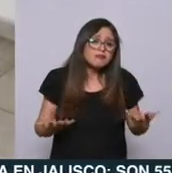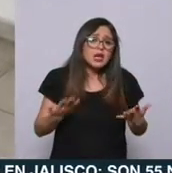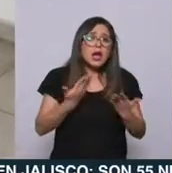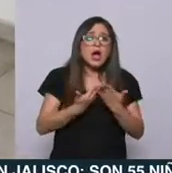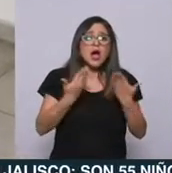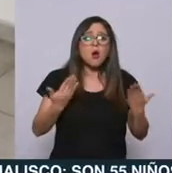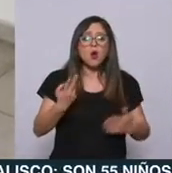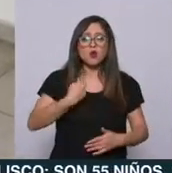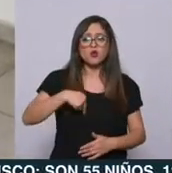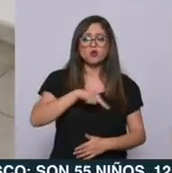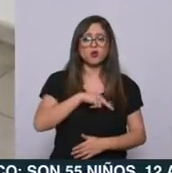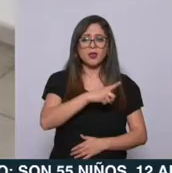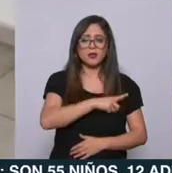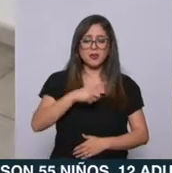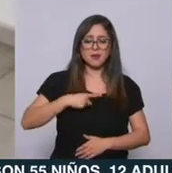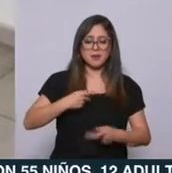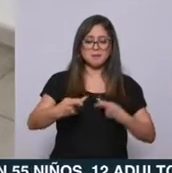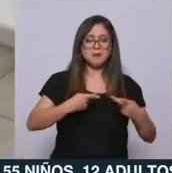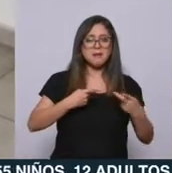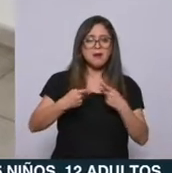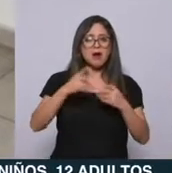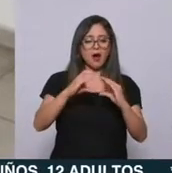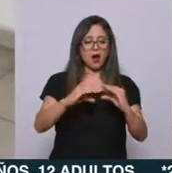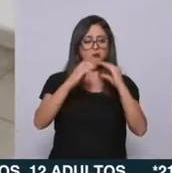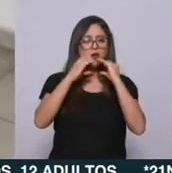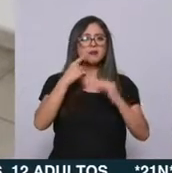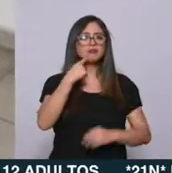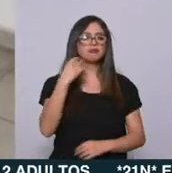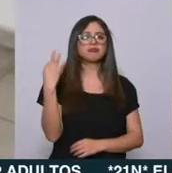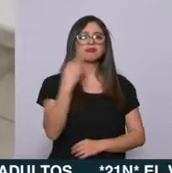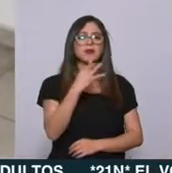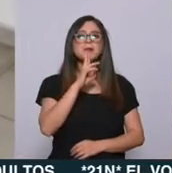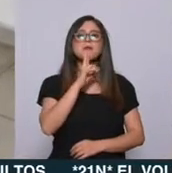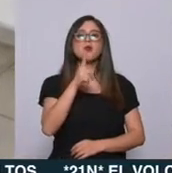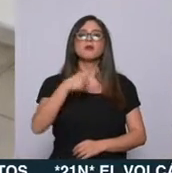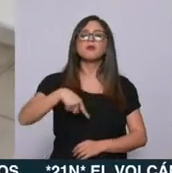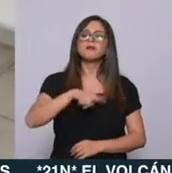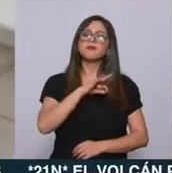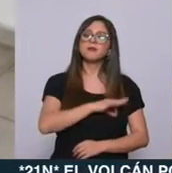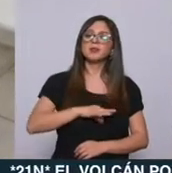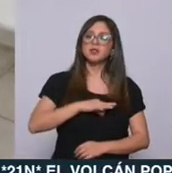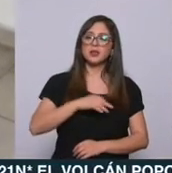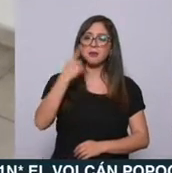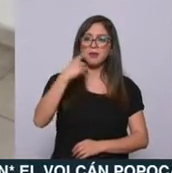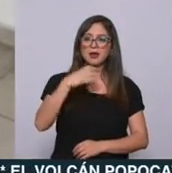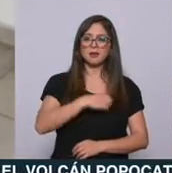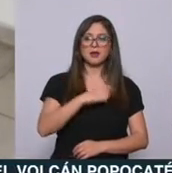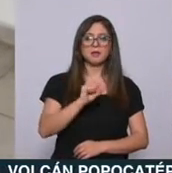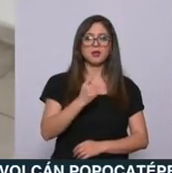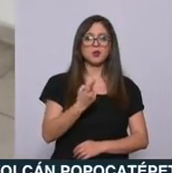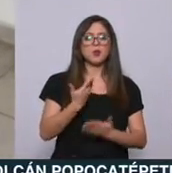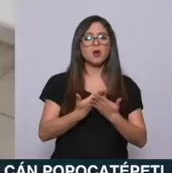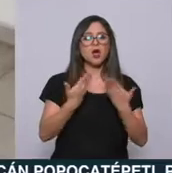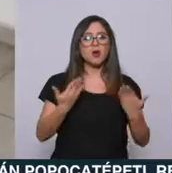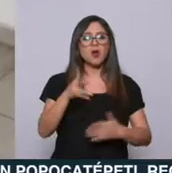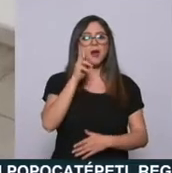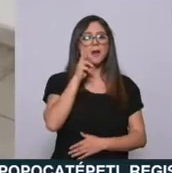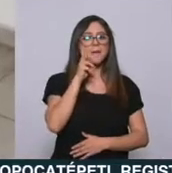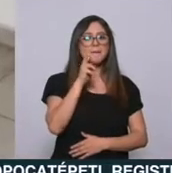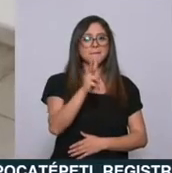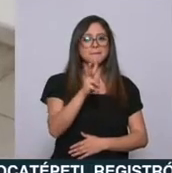hacer nuestra propia hamburguesa para darle sabor y darle felicidad a Capital 21. Así que acompáñenme y vamos